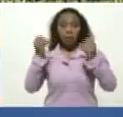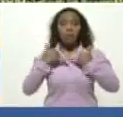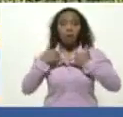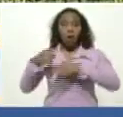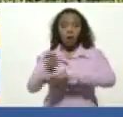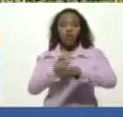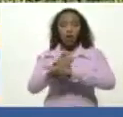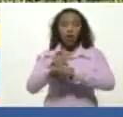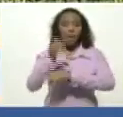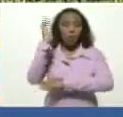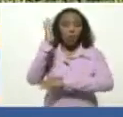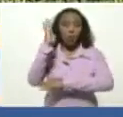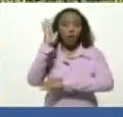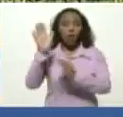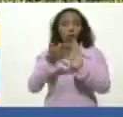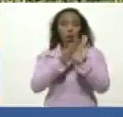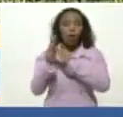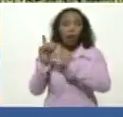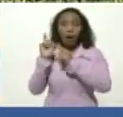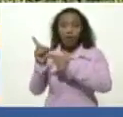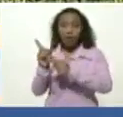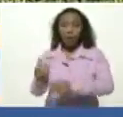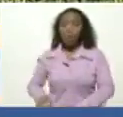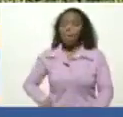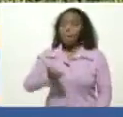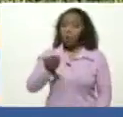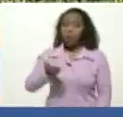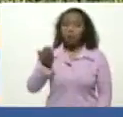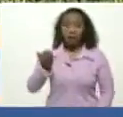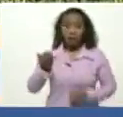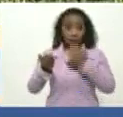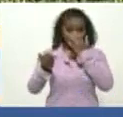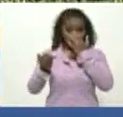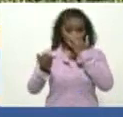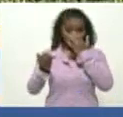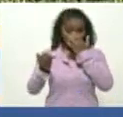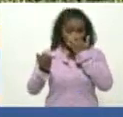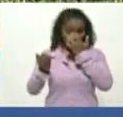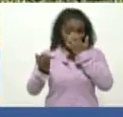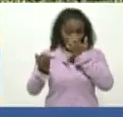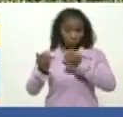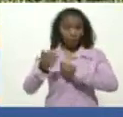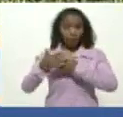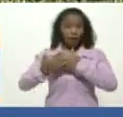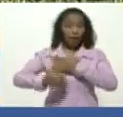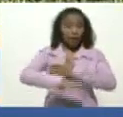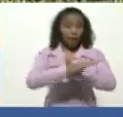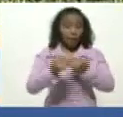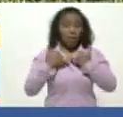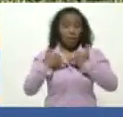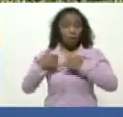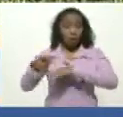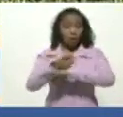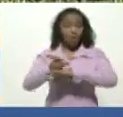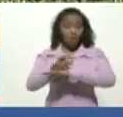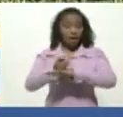y parlamento comunal. Eso es vital, vital, avanzar en